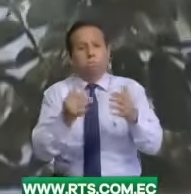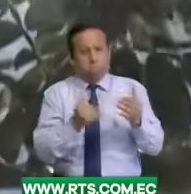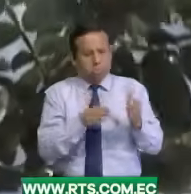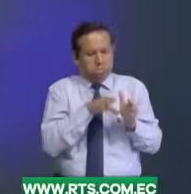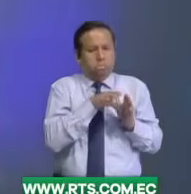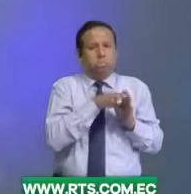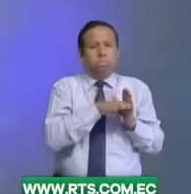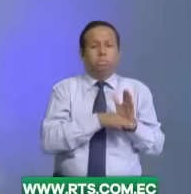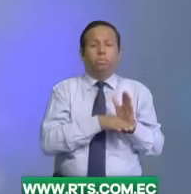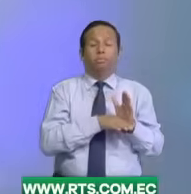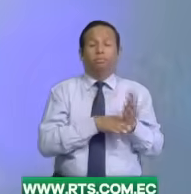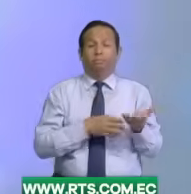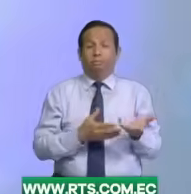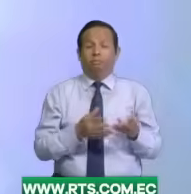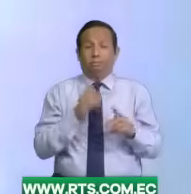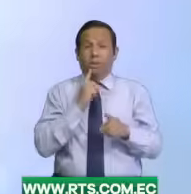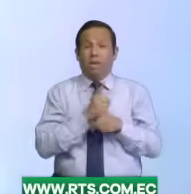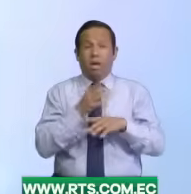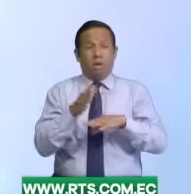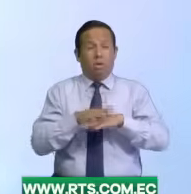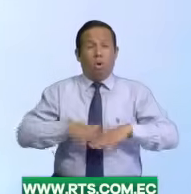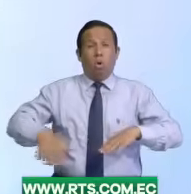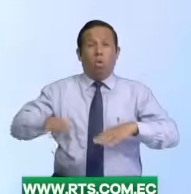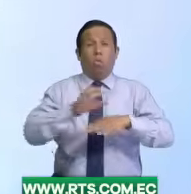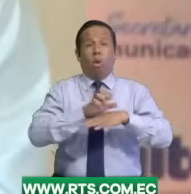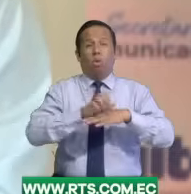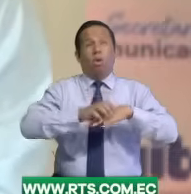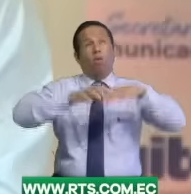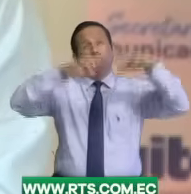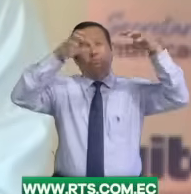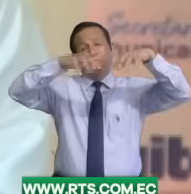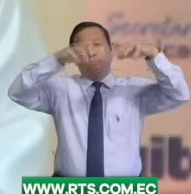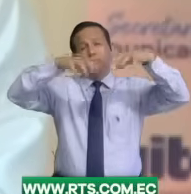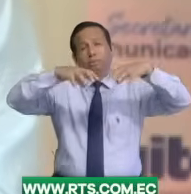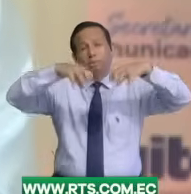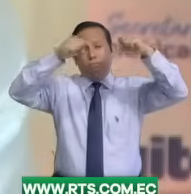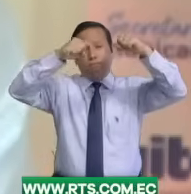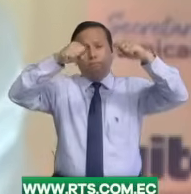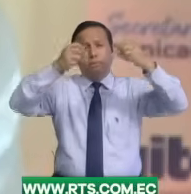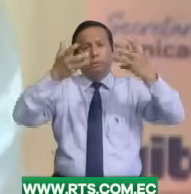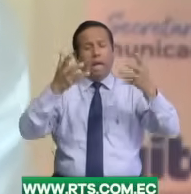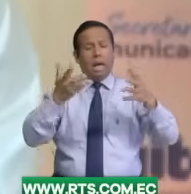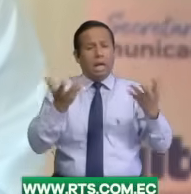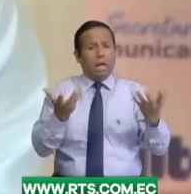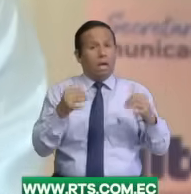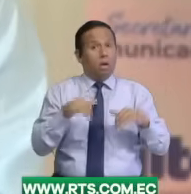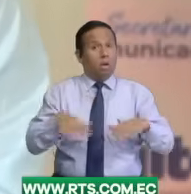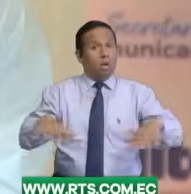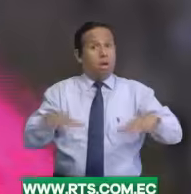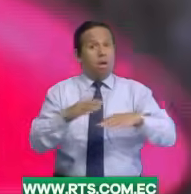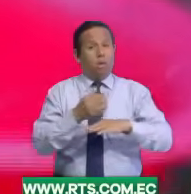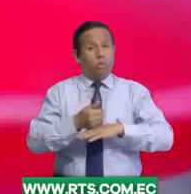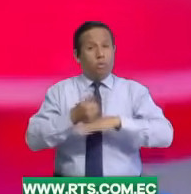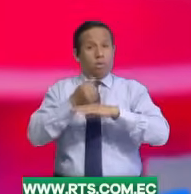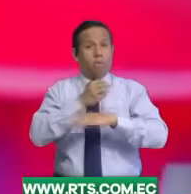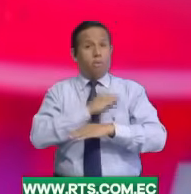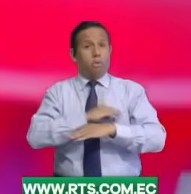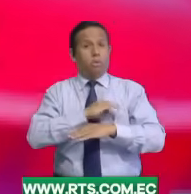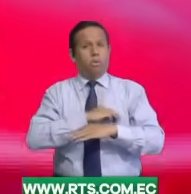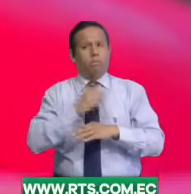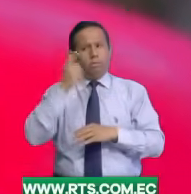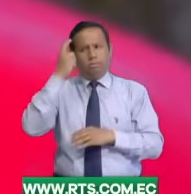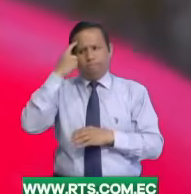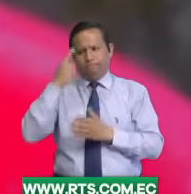Falta de lluvias que se registra en gran parte del país y en la capital ha puesto en alerta a las autoridades municipales, quienes analizan